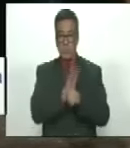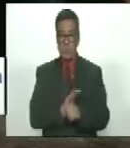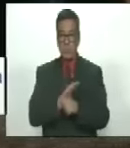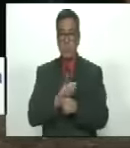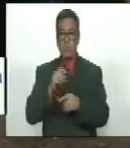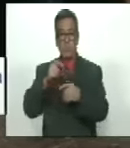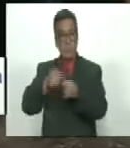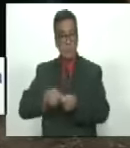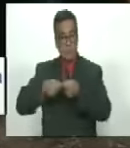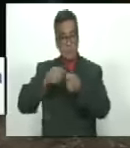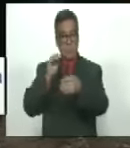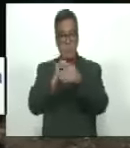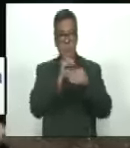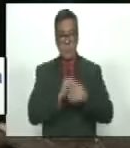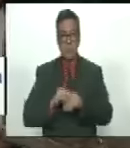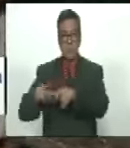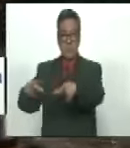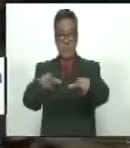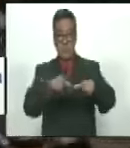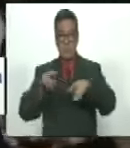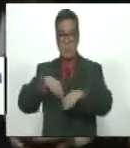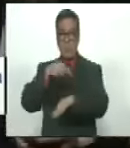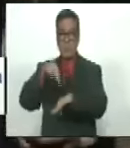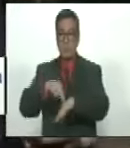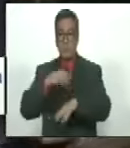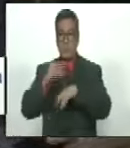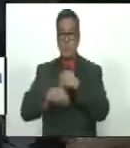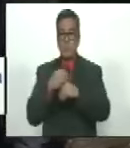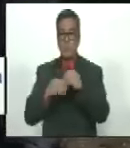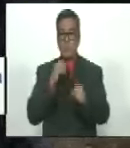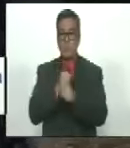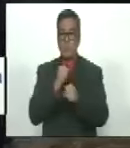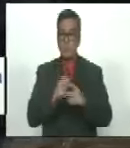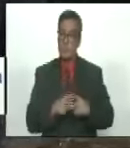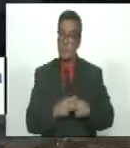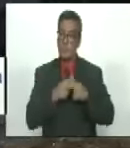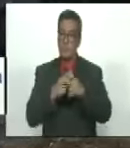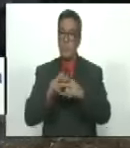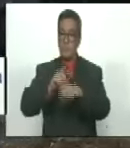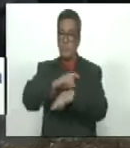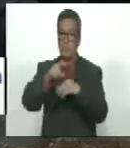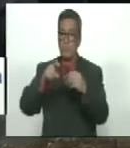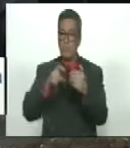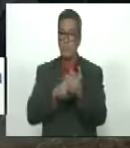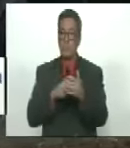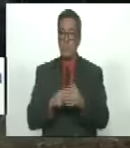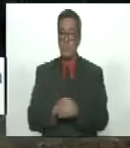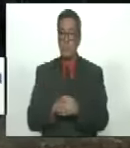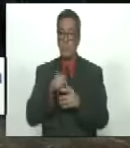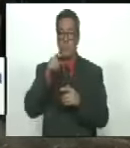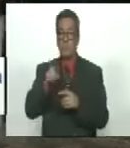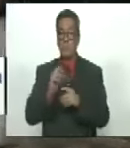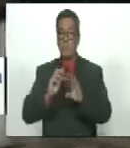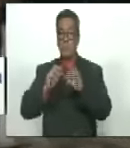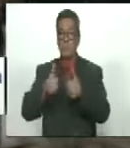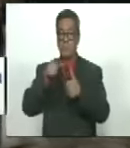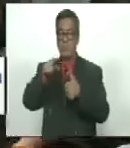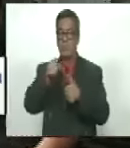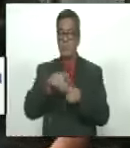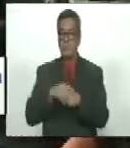sus armas convoca la soberanía nacional para que ejerza su voluntad plenamente. Bajo este